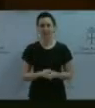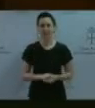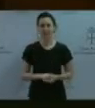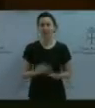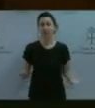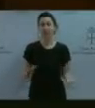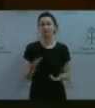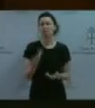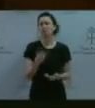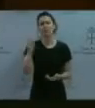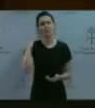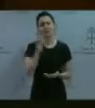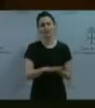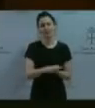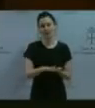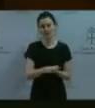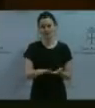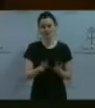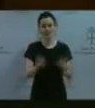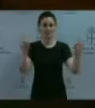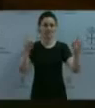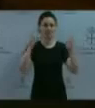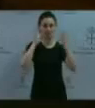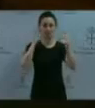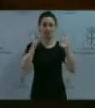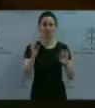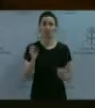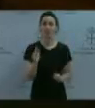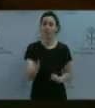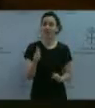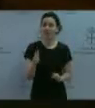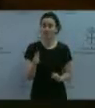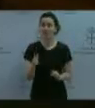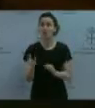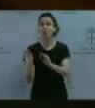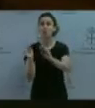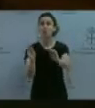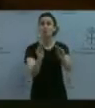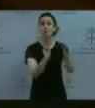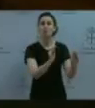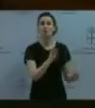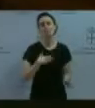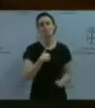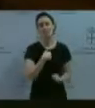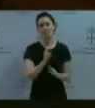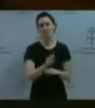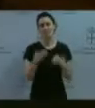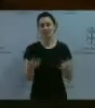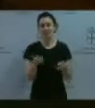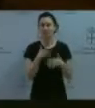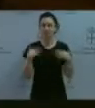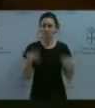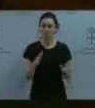tienen todas y cada una de sus señorías a ejercer su función parlamentaria, porque, como decían también en su comparecencia en la